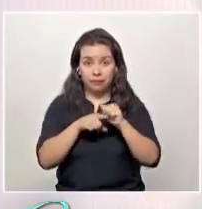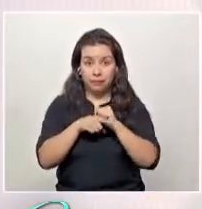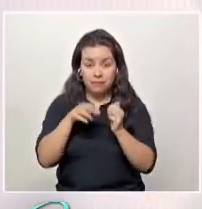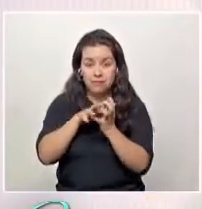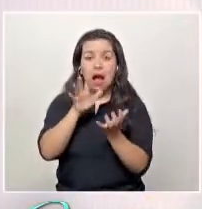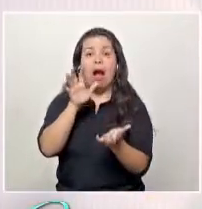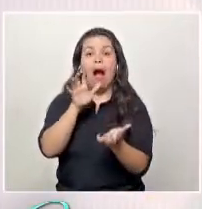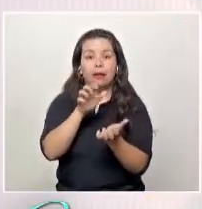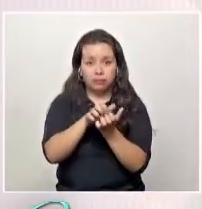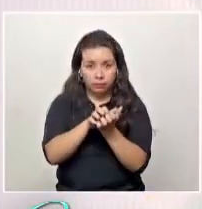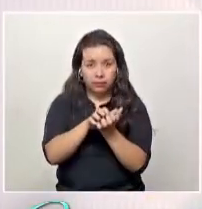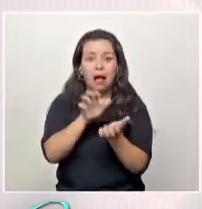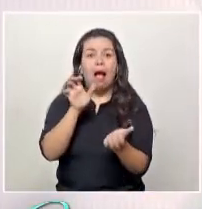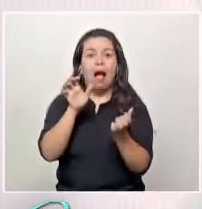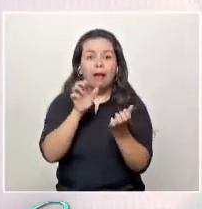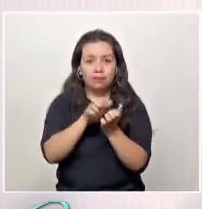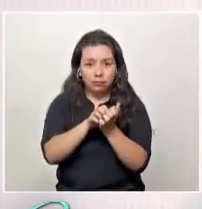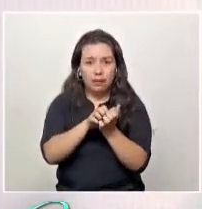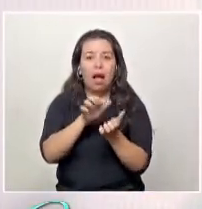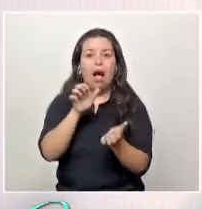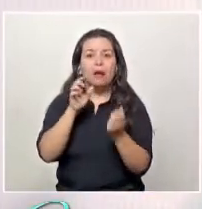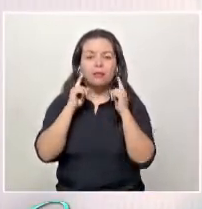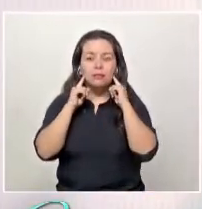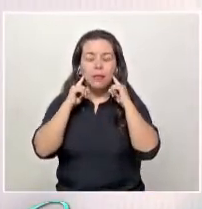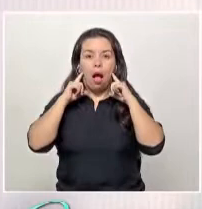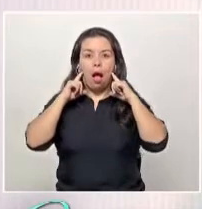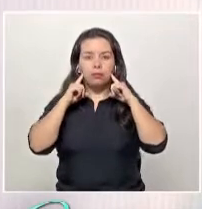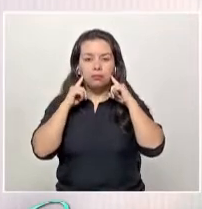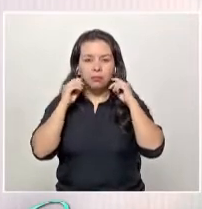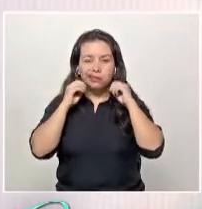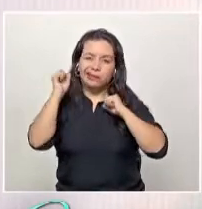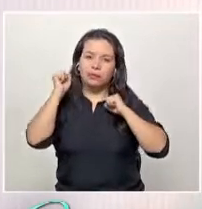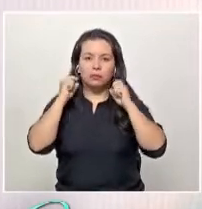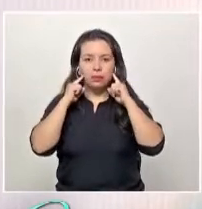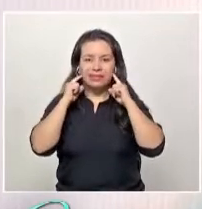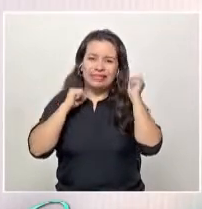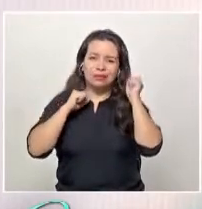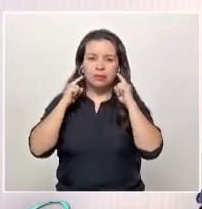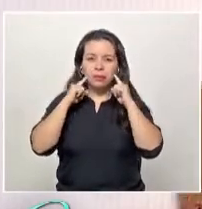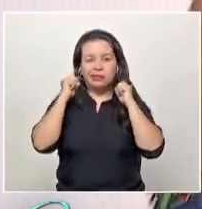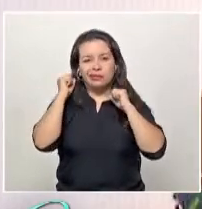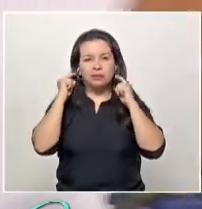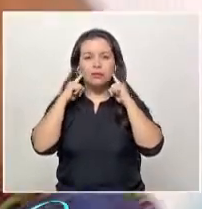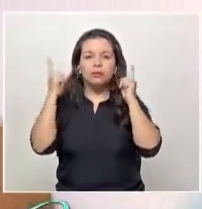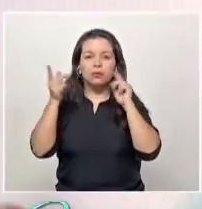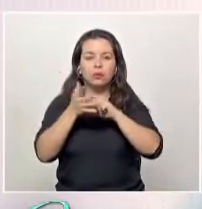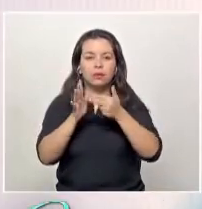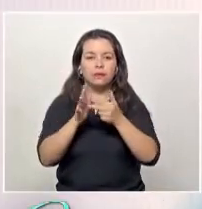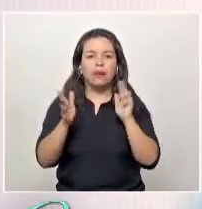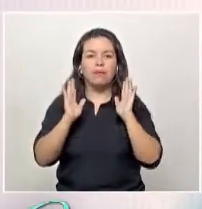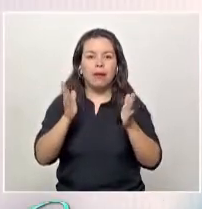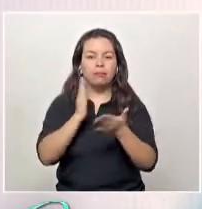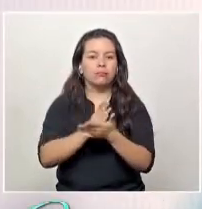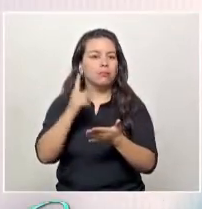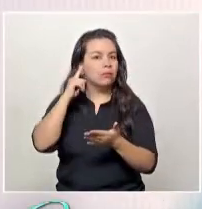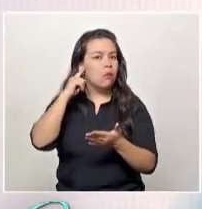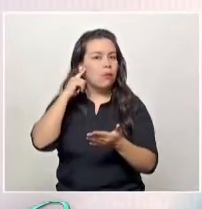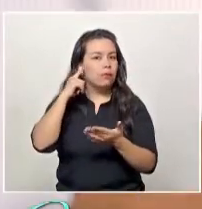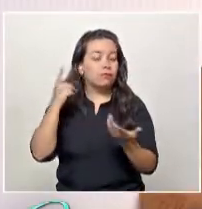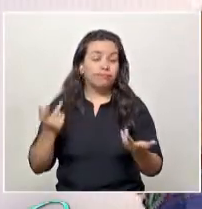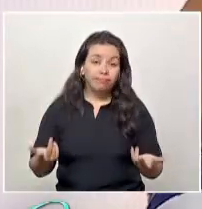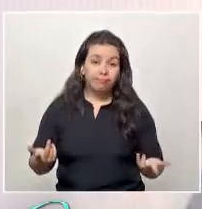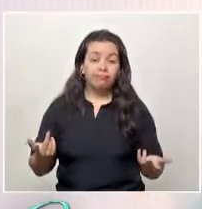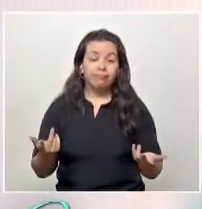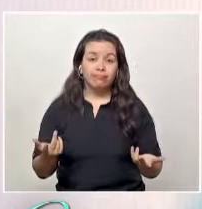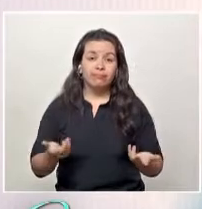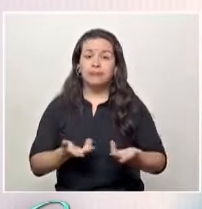la boca. Y si esto les traquea, les brinca, esto puede ser la causa del oído. Y le están tratando el oído.